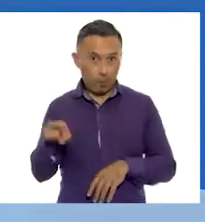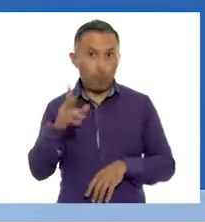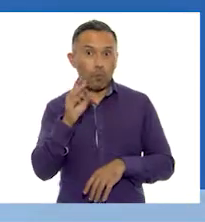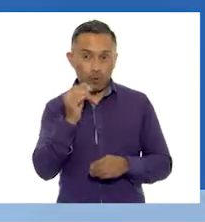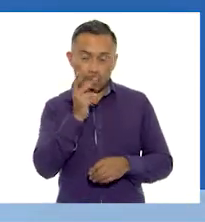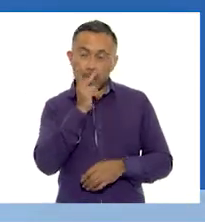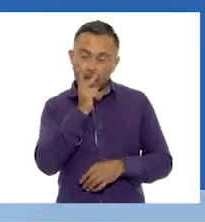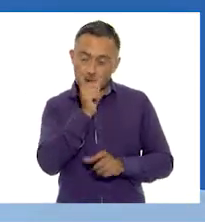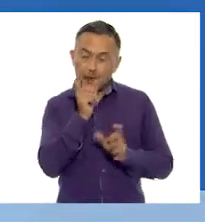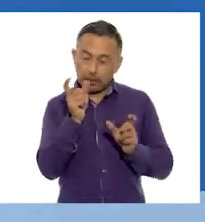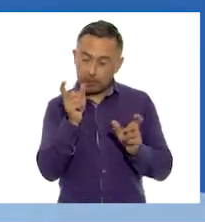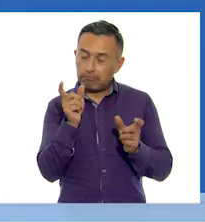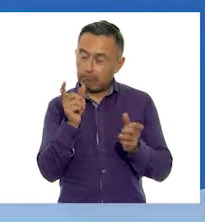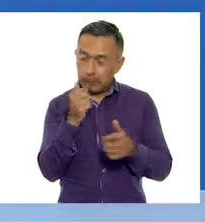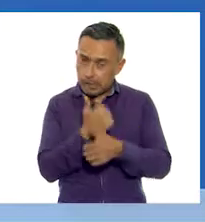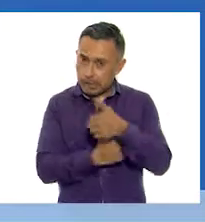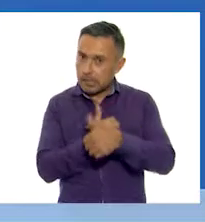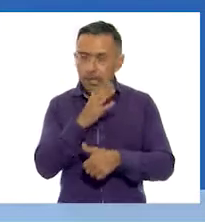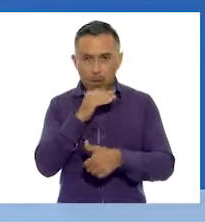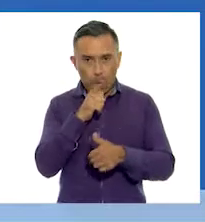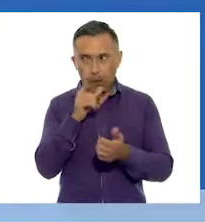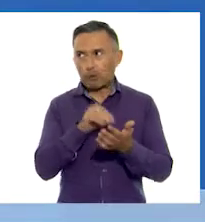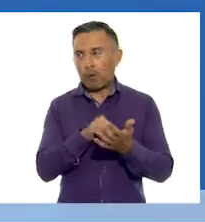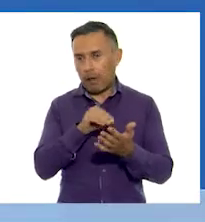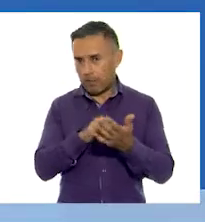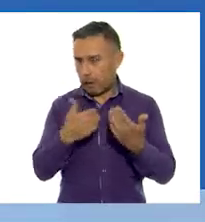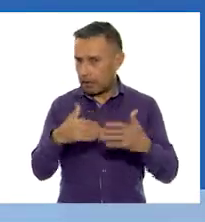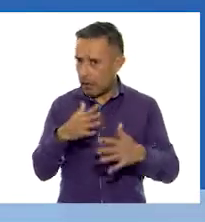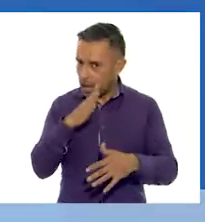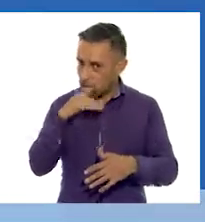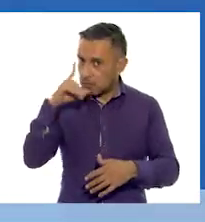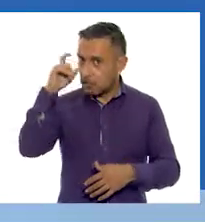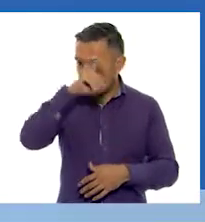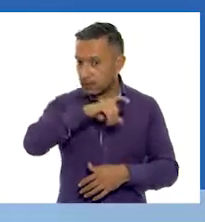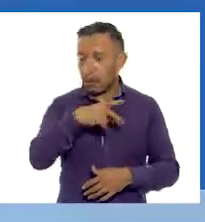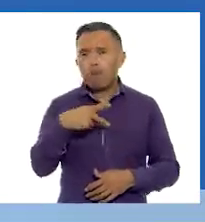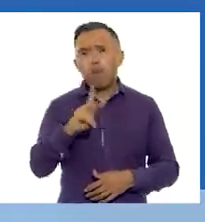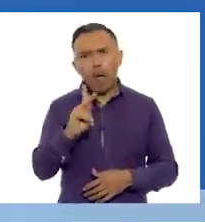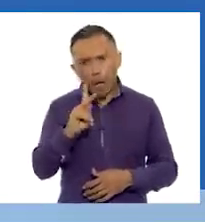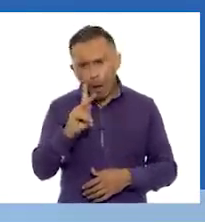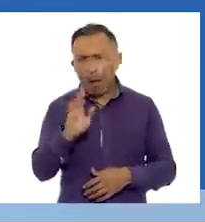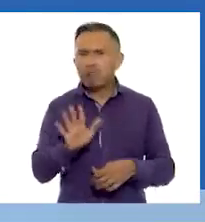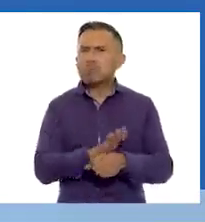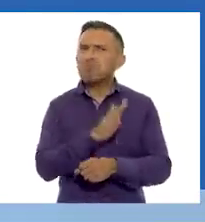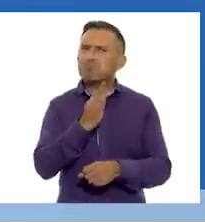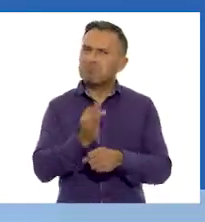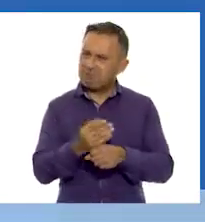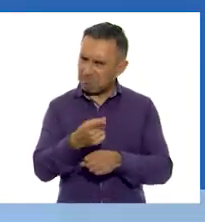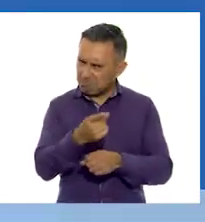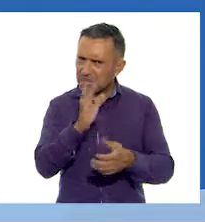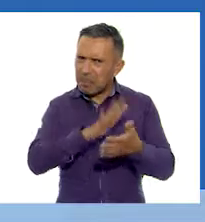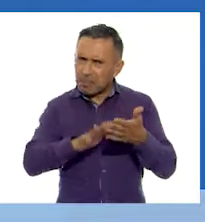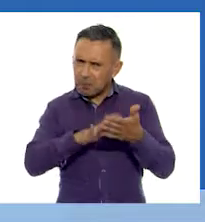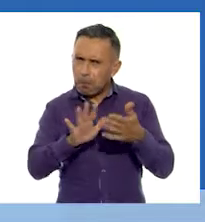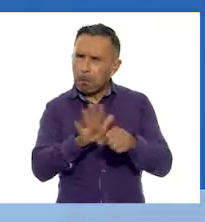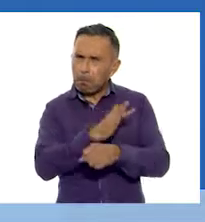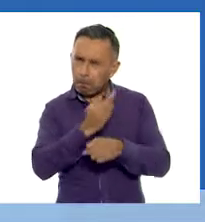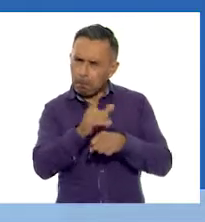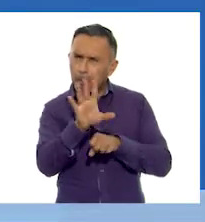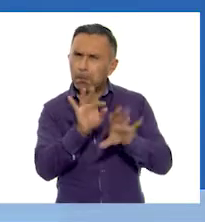la lectura de un fragmento de un artículo de divulgación, por favor? Claro que sí, maestro, con mucho gusto. Así infecta el